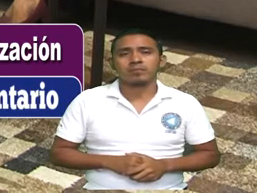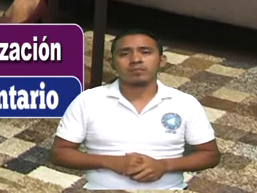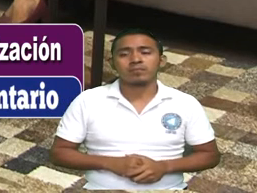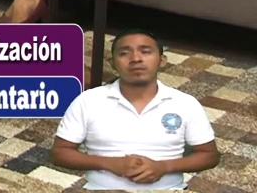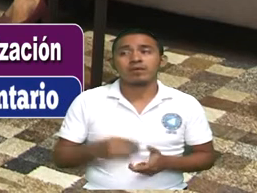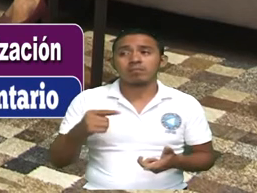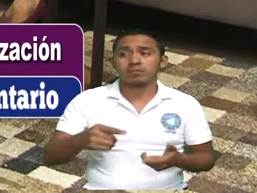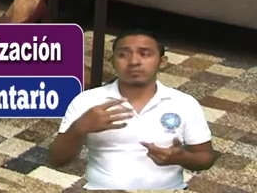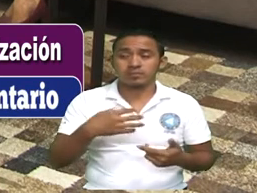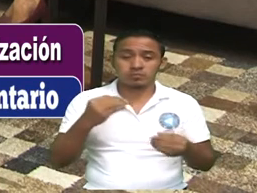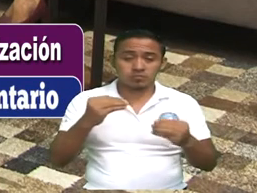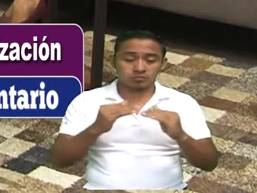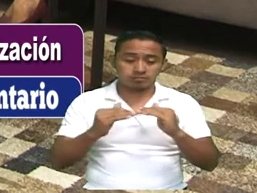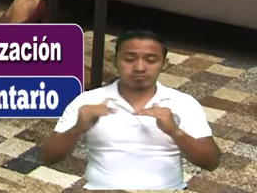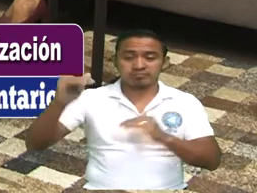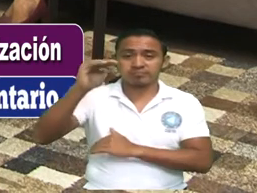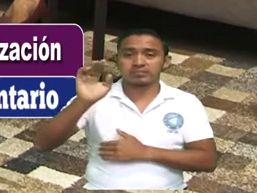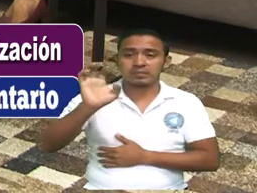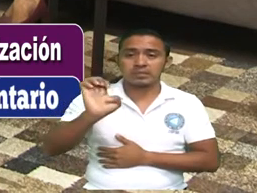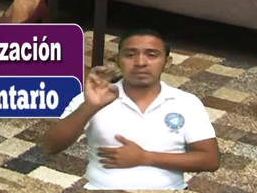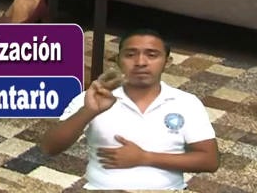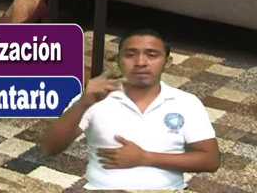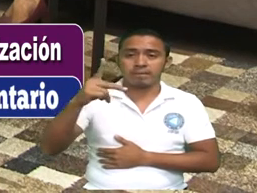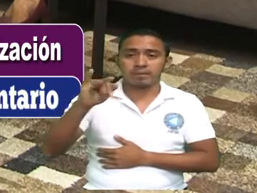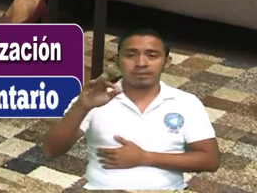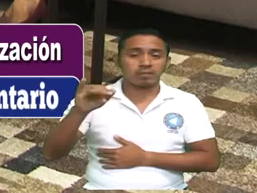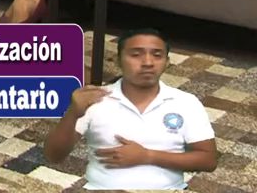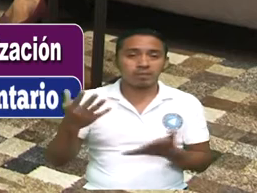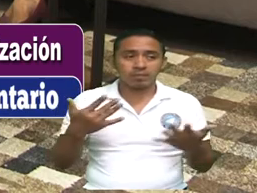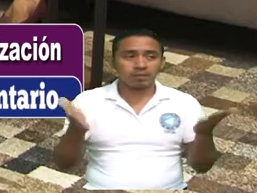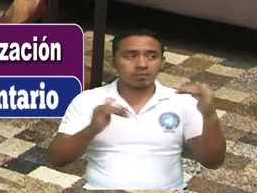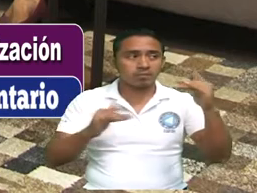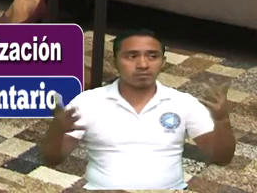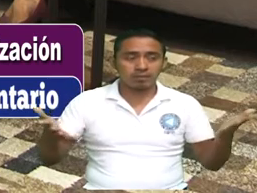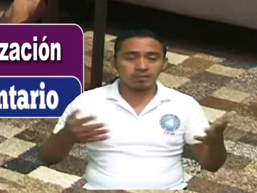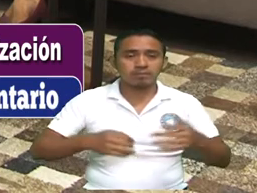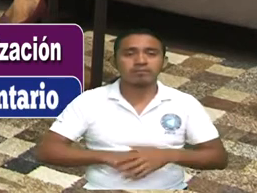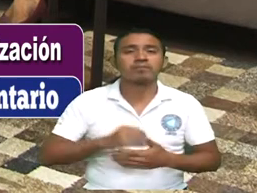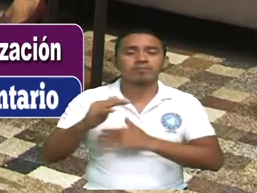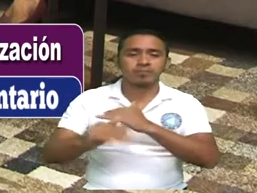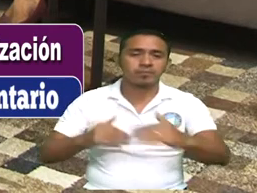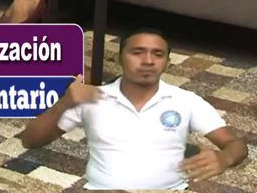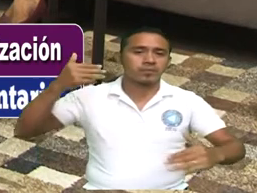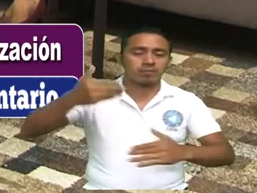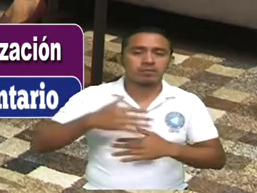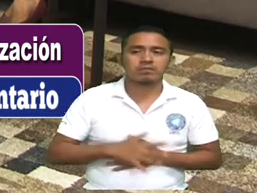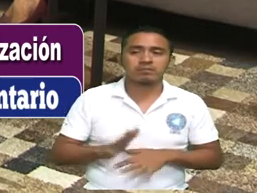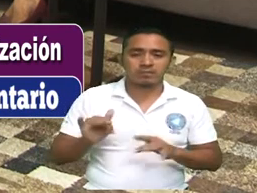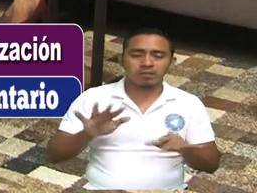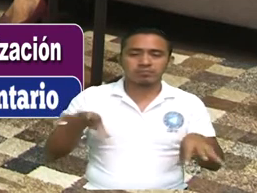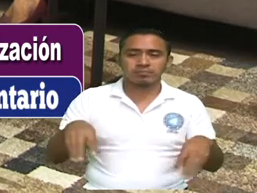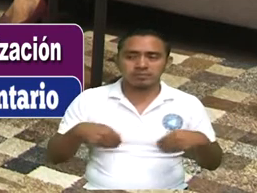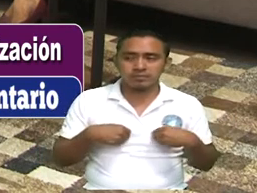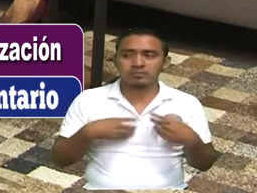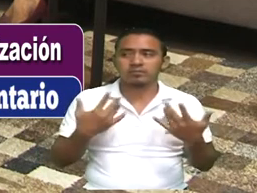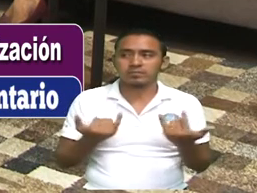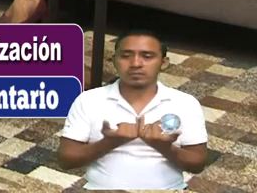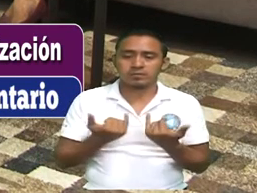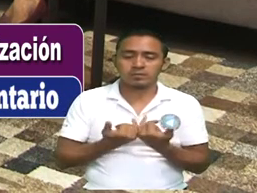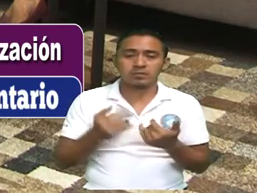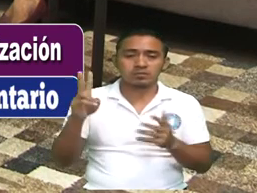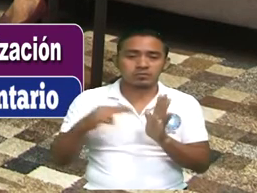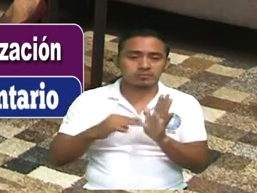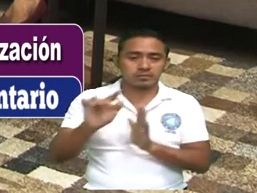el empirismo subió. Pero ¿qué es lo que hizo el gobierno después de asumir una de las tareas también después del